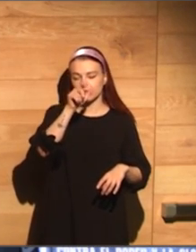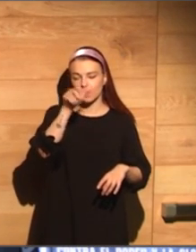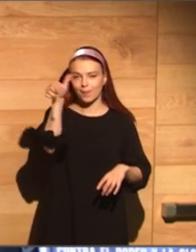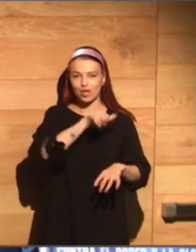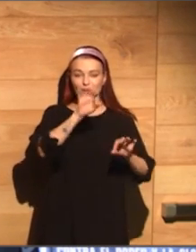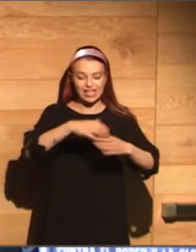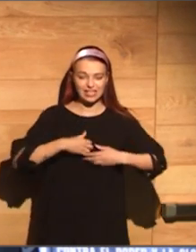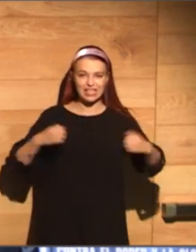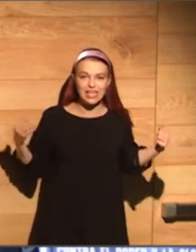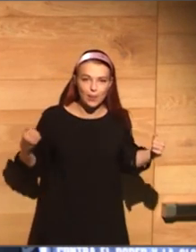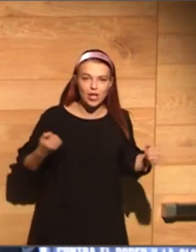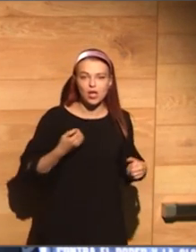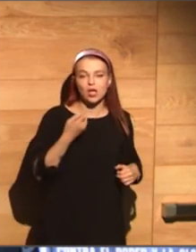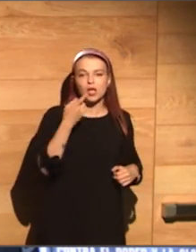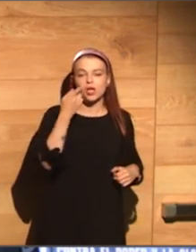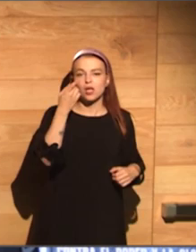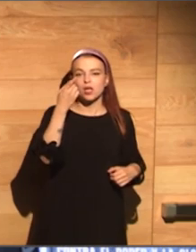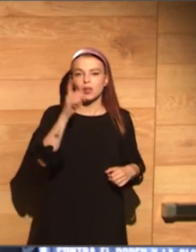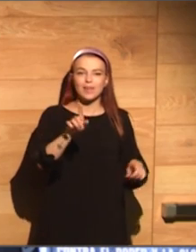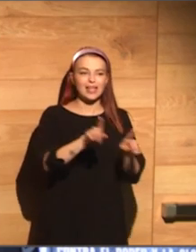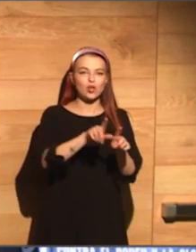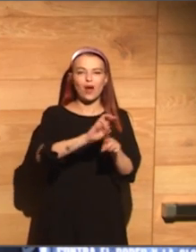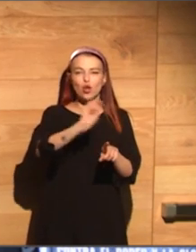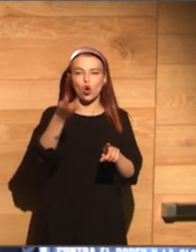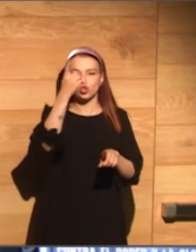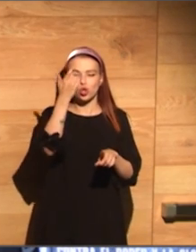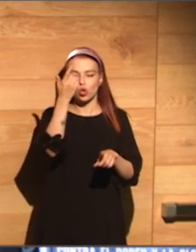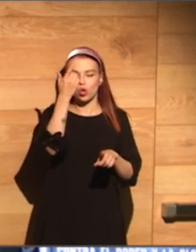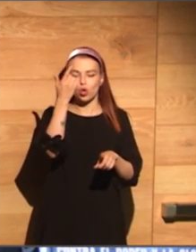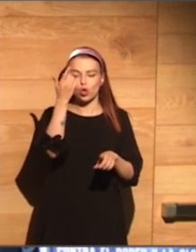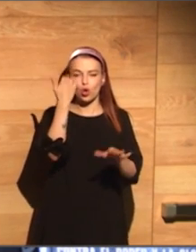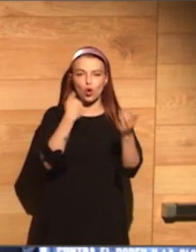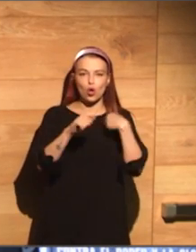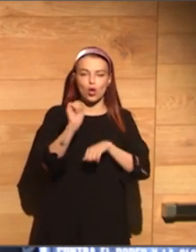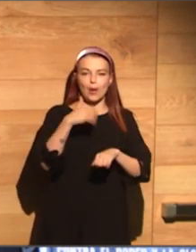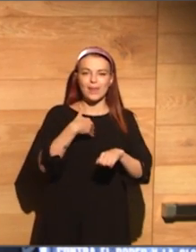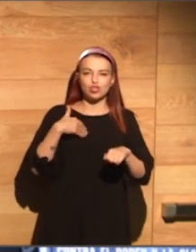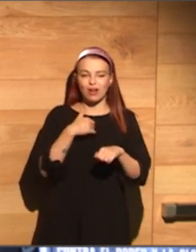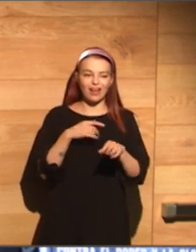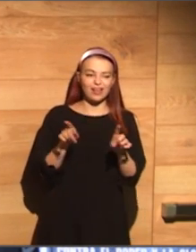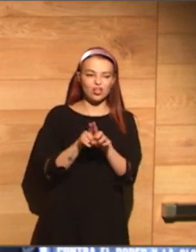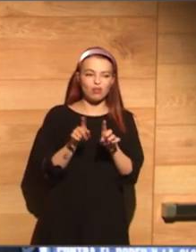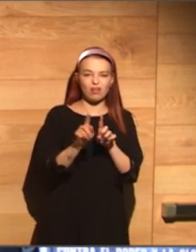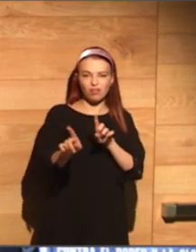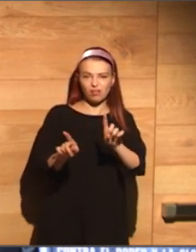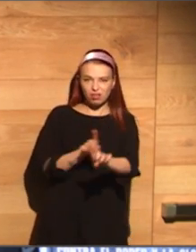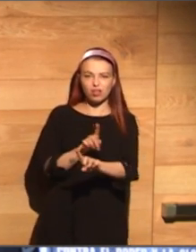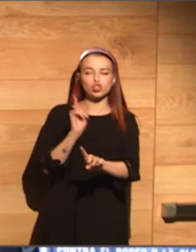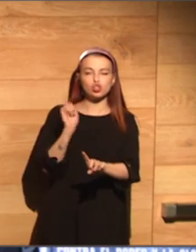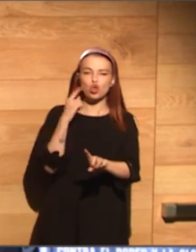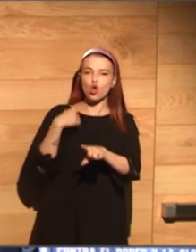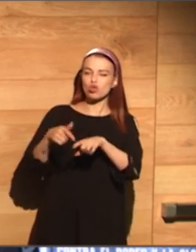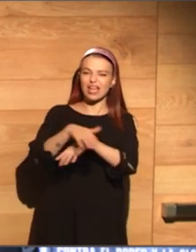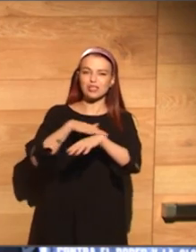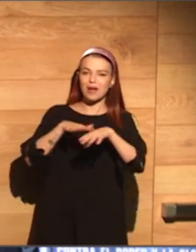siempre detrás, a un paso de la oveja, con un moviéndose estrictamente por estímulos básicos,